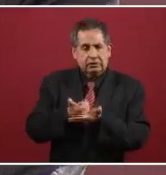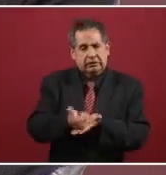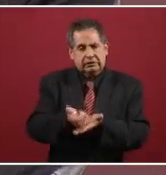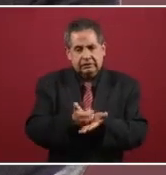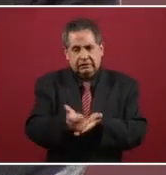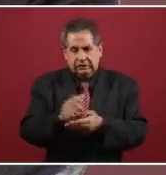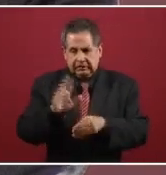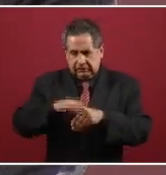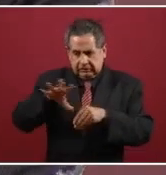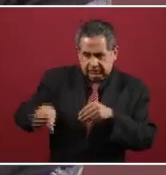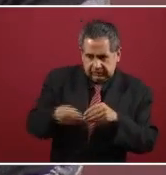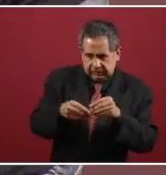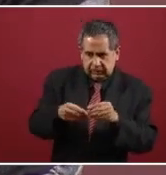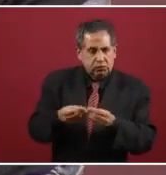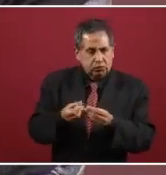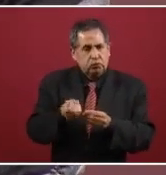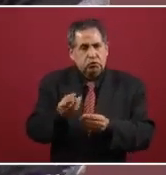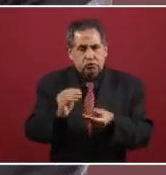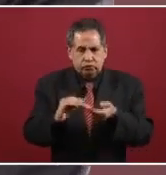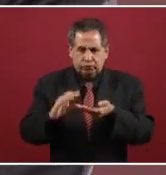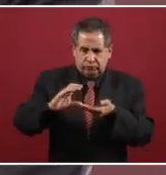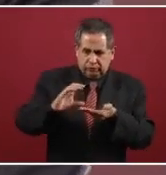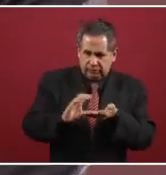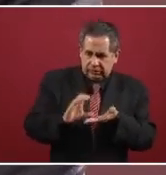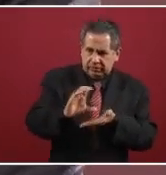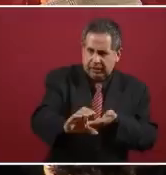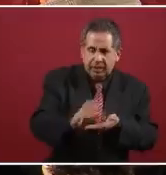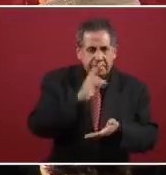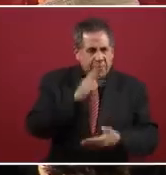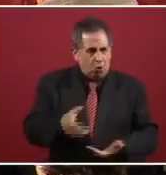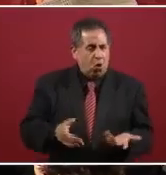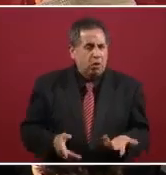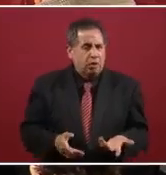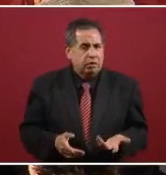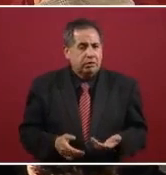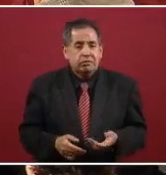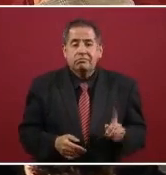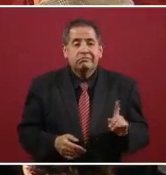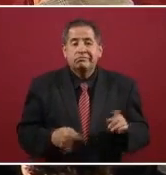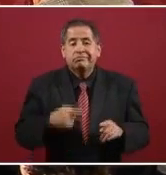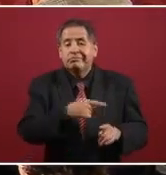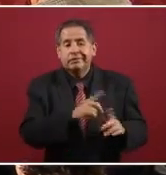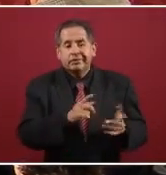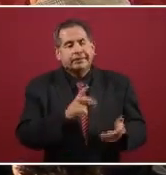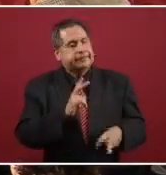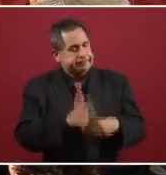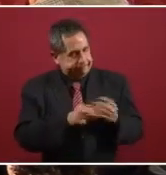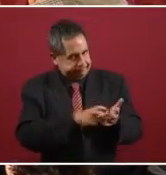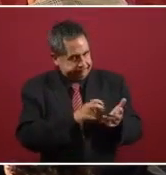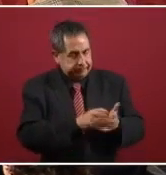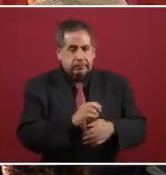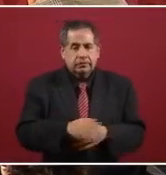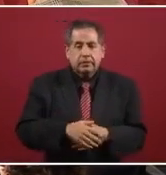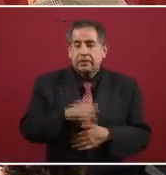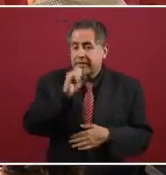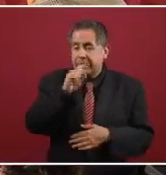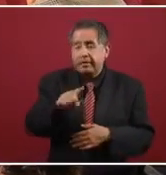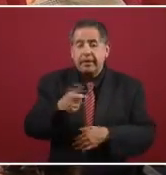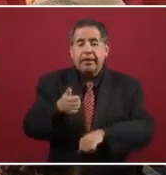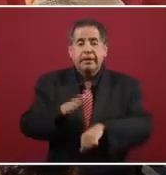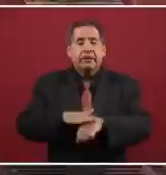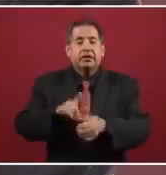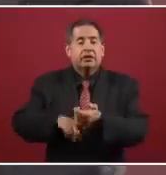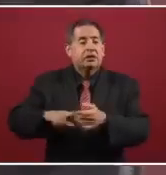el estímulo? Pero esto también sucede en el caso de la administración del